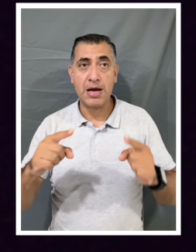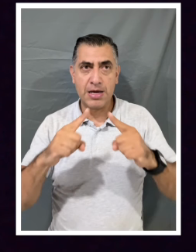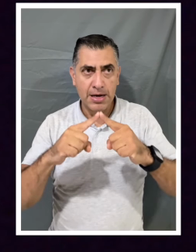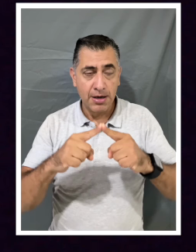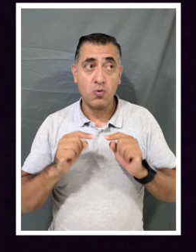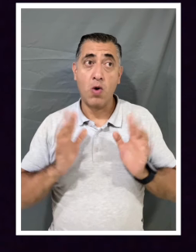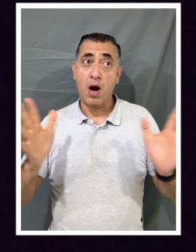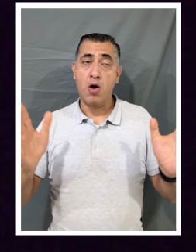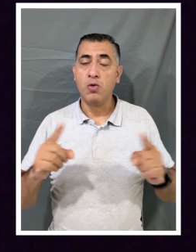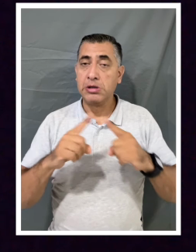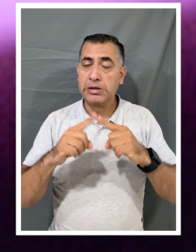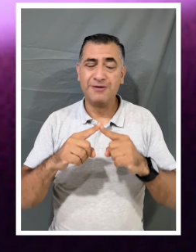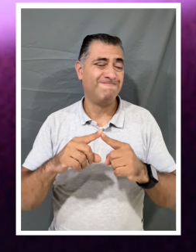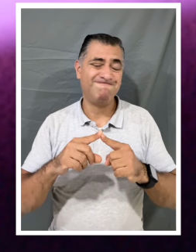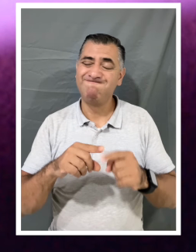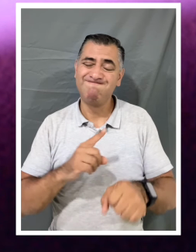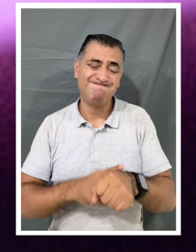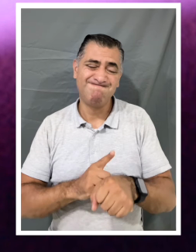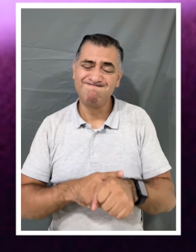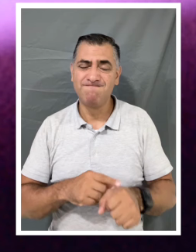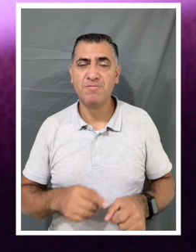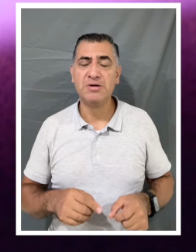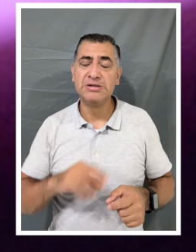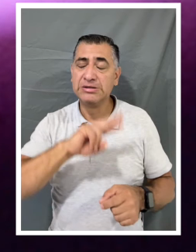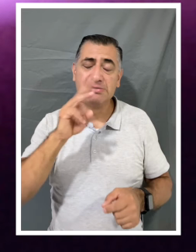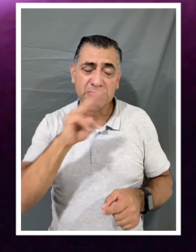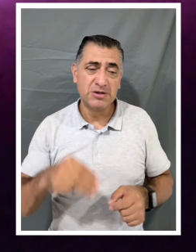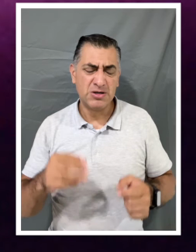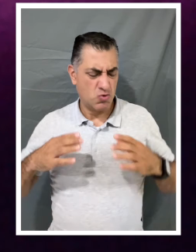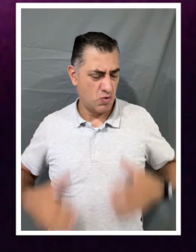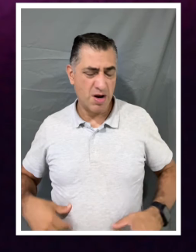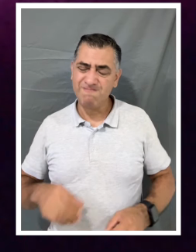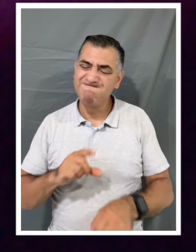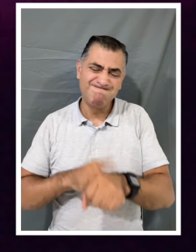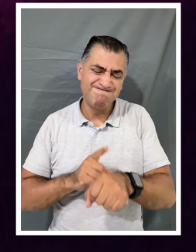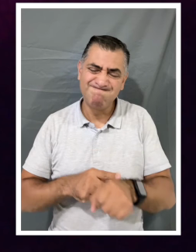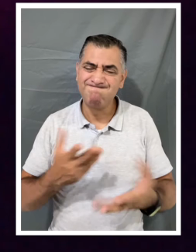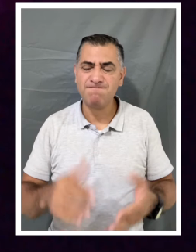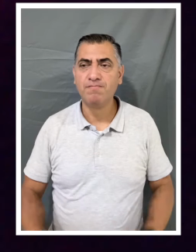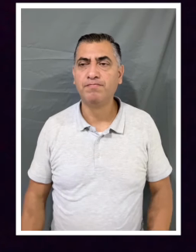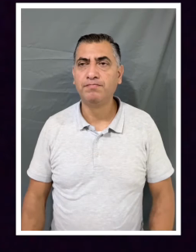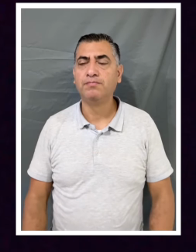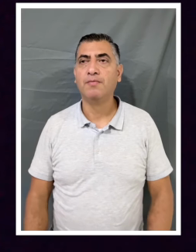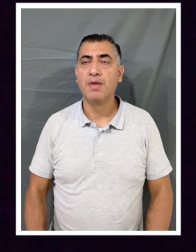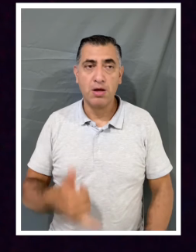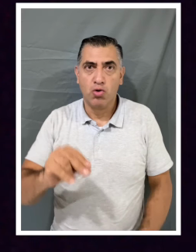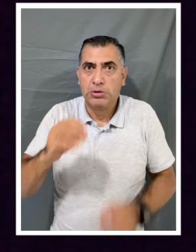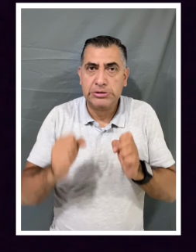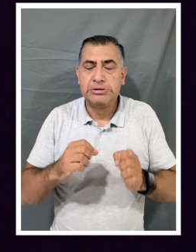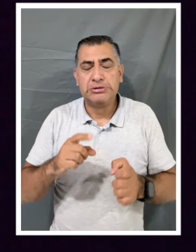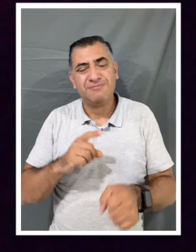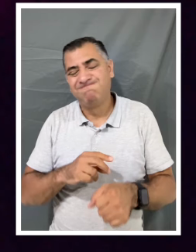hay Iglesias que no están sanas y que si no están sanas van a morir hay cuerpos que están sanos y hay cuerpos que no están sanos y que si no están